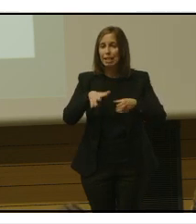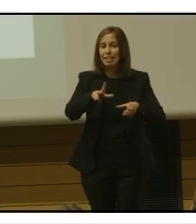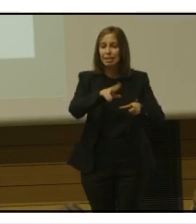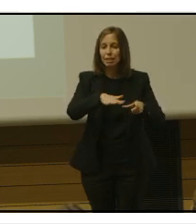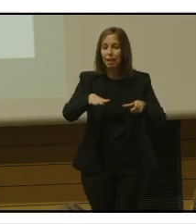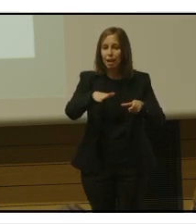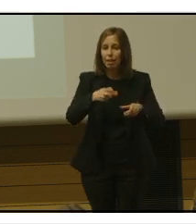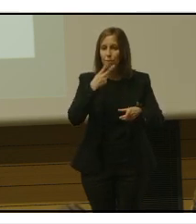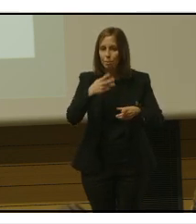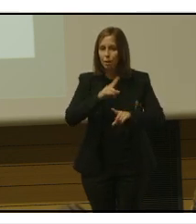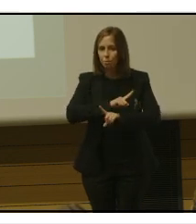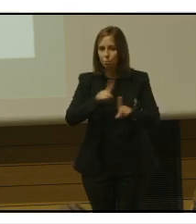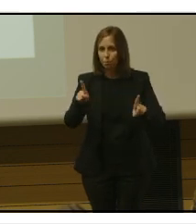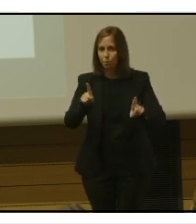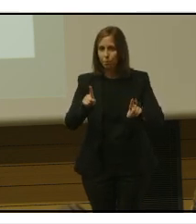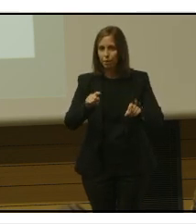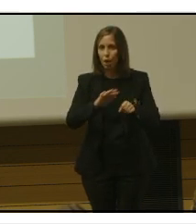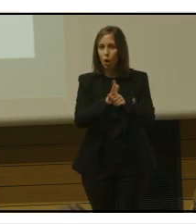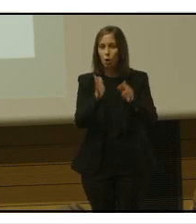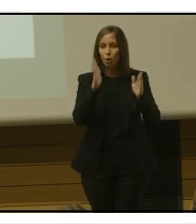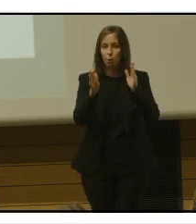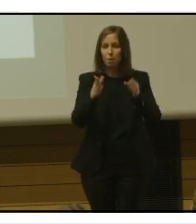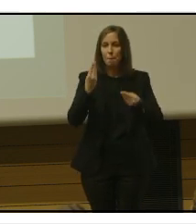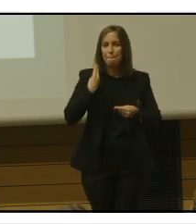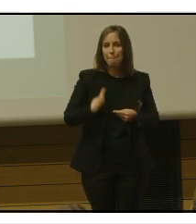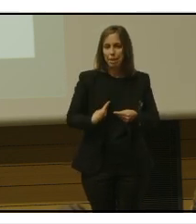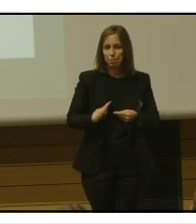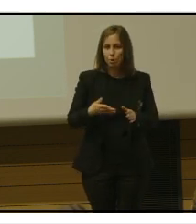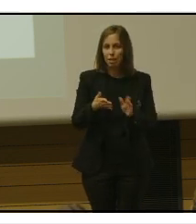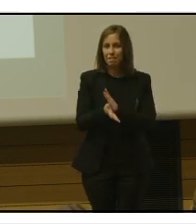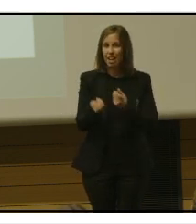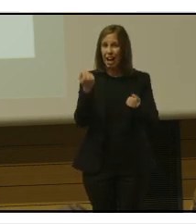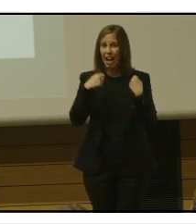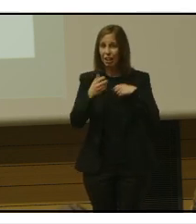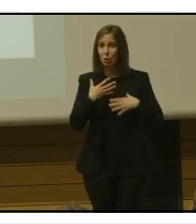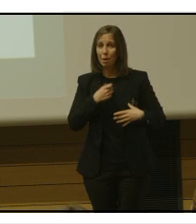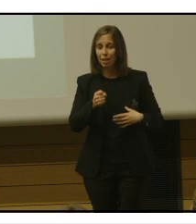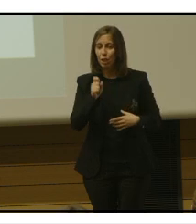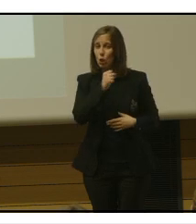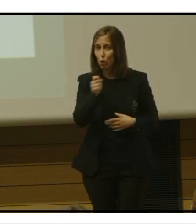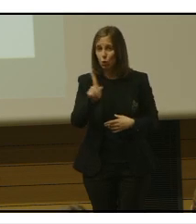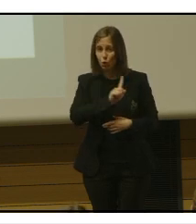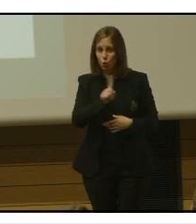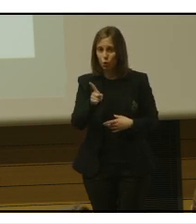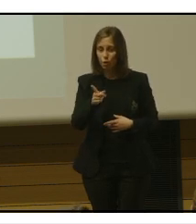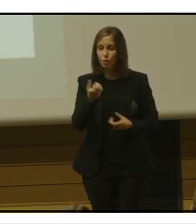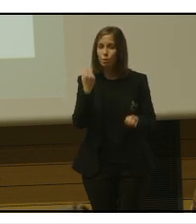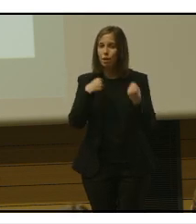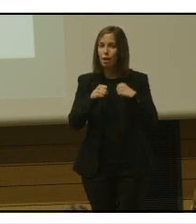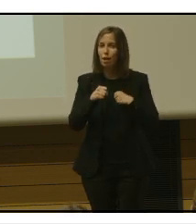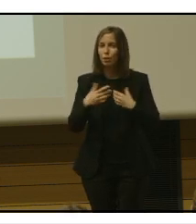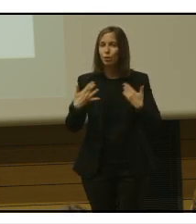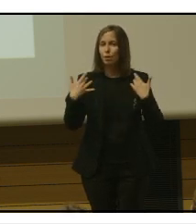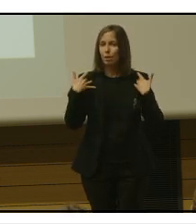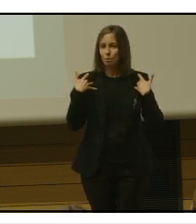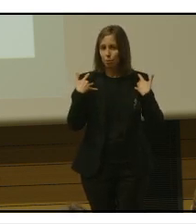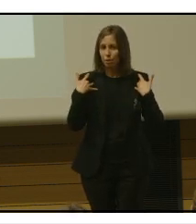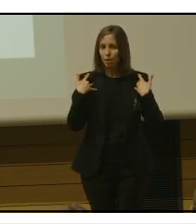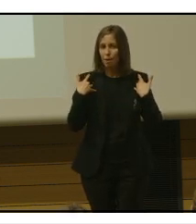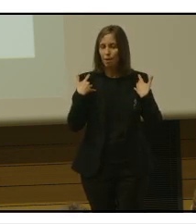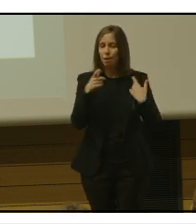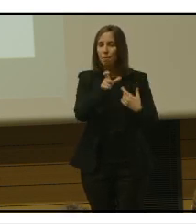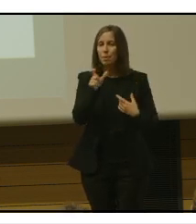pandemia. No es un acto valiente, es un acto responsable, la protección de la salud de las poblaciones a las que